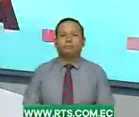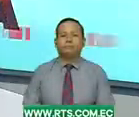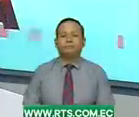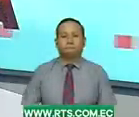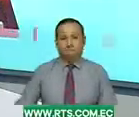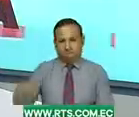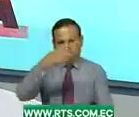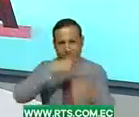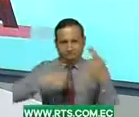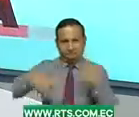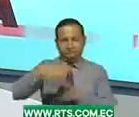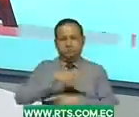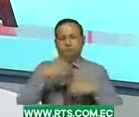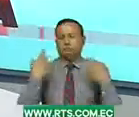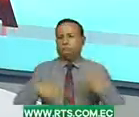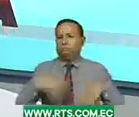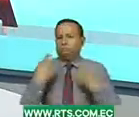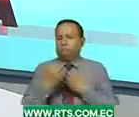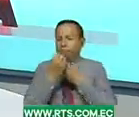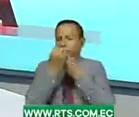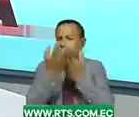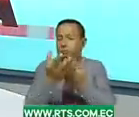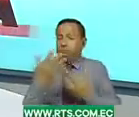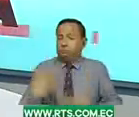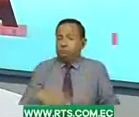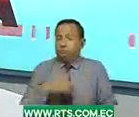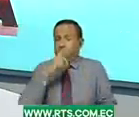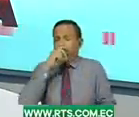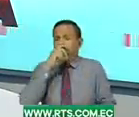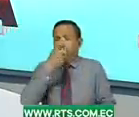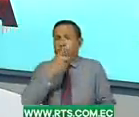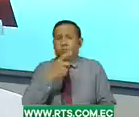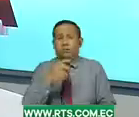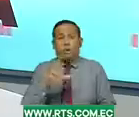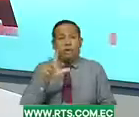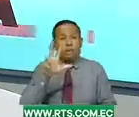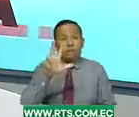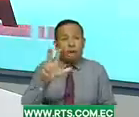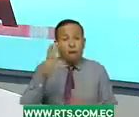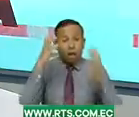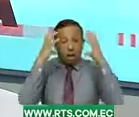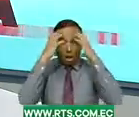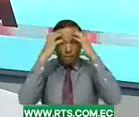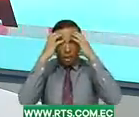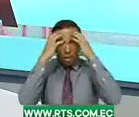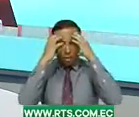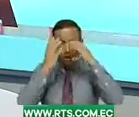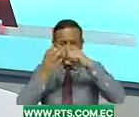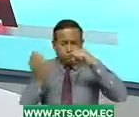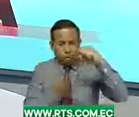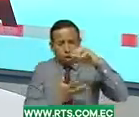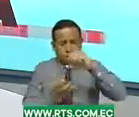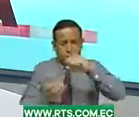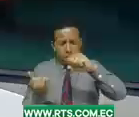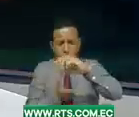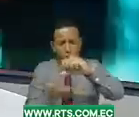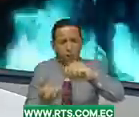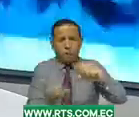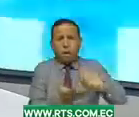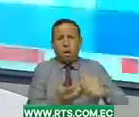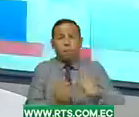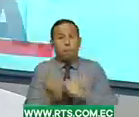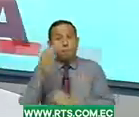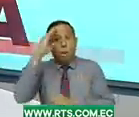Estamos de regreso con un hecho macabro. 3 cabezas humanas fueron encontradas por la policía en